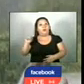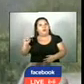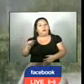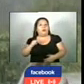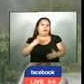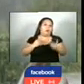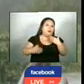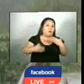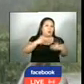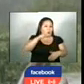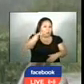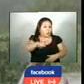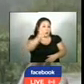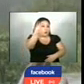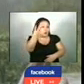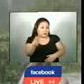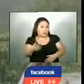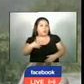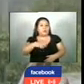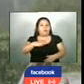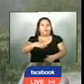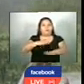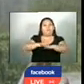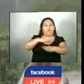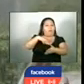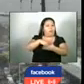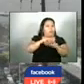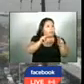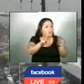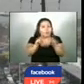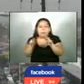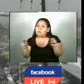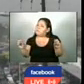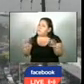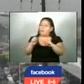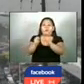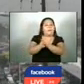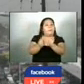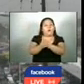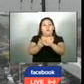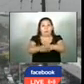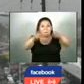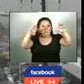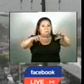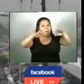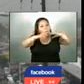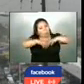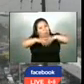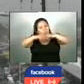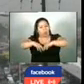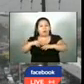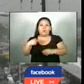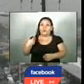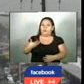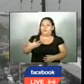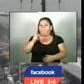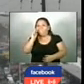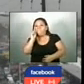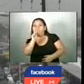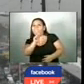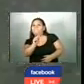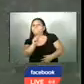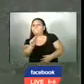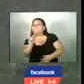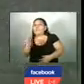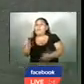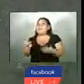a la fecha, el Sistema Nacional de Protección Civil no ha reportado ninguna afectación por las tormentas y que seguirán vigilantes de las